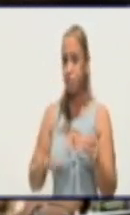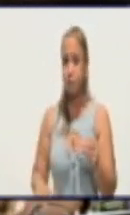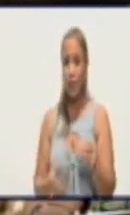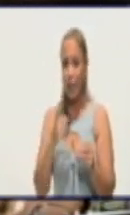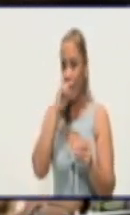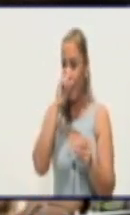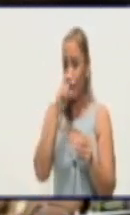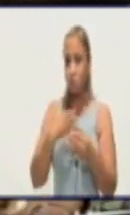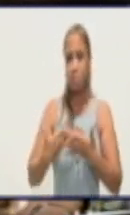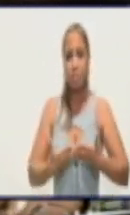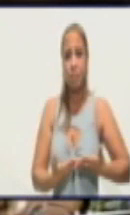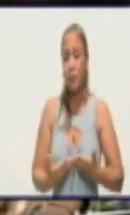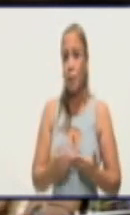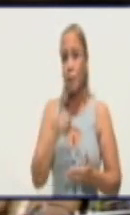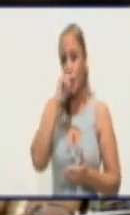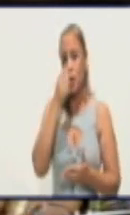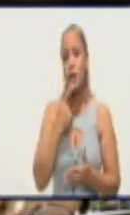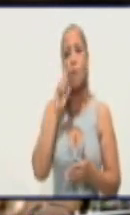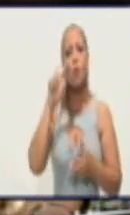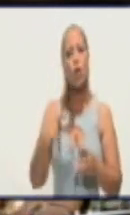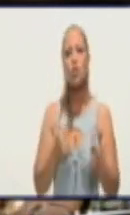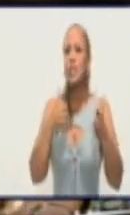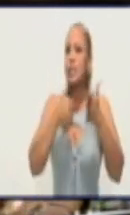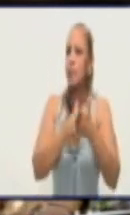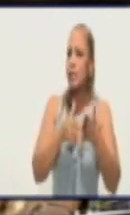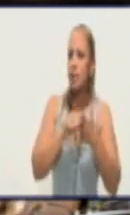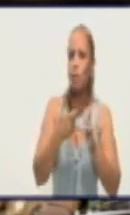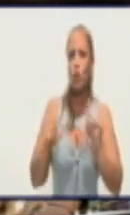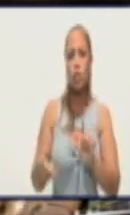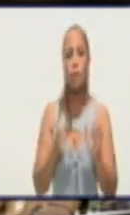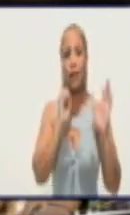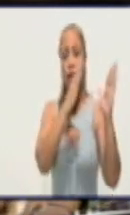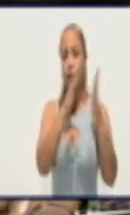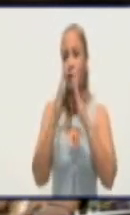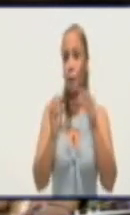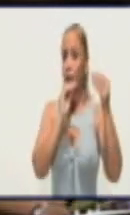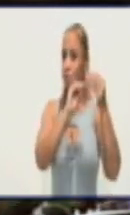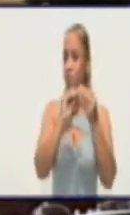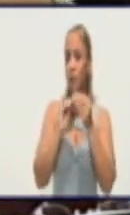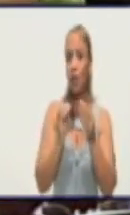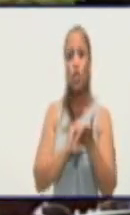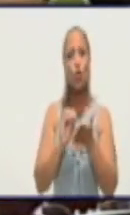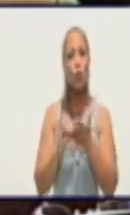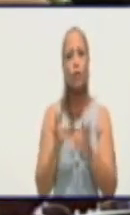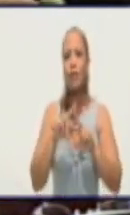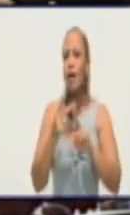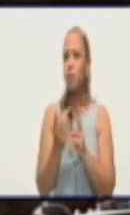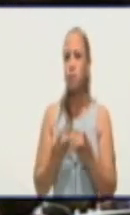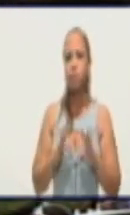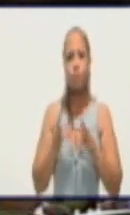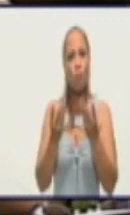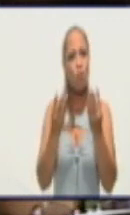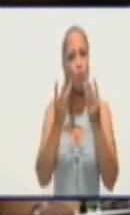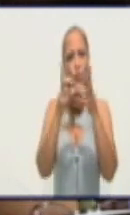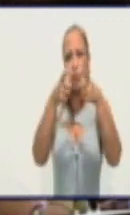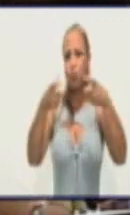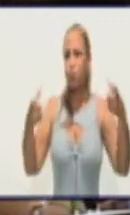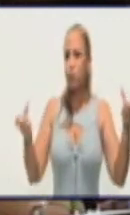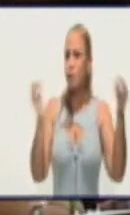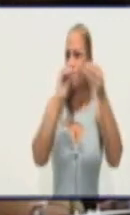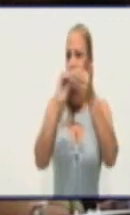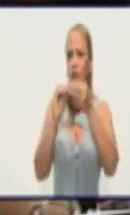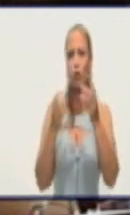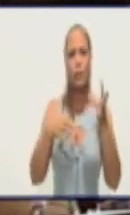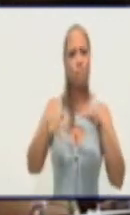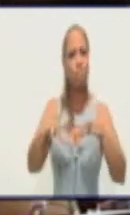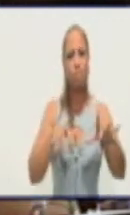muy pequeñas. Y por eso nosotros insistimos que en esta etapa de transmisión, donde hay tanto nivel de contagio, donde hay tanta circulación